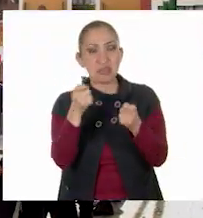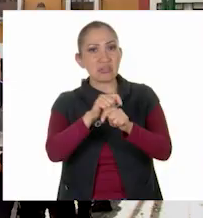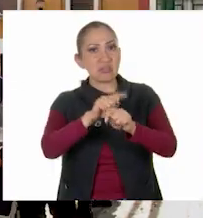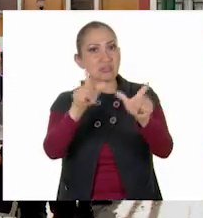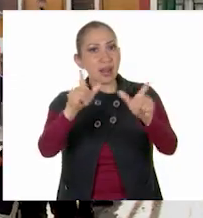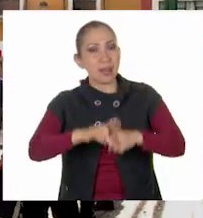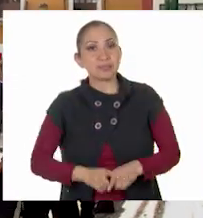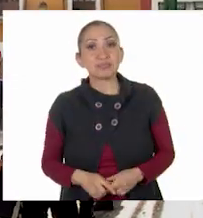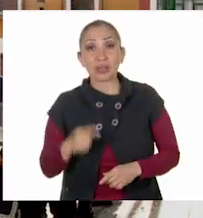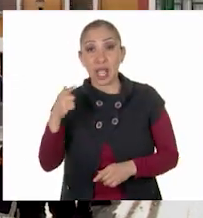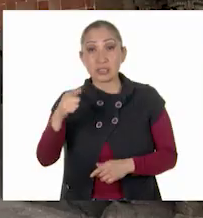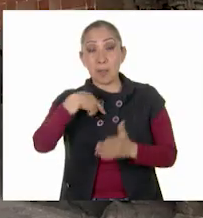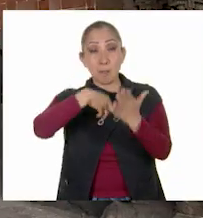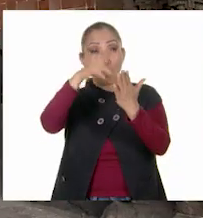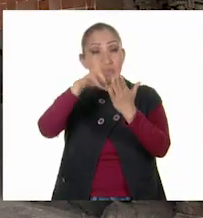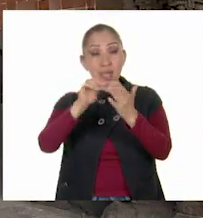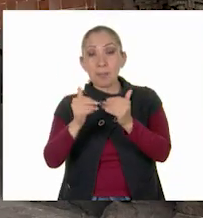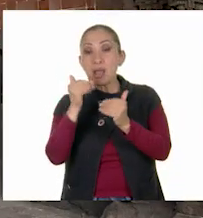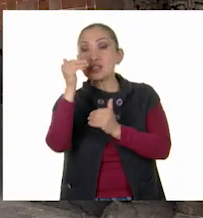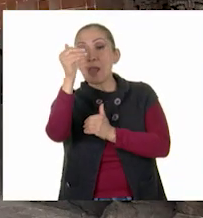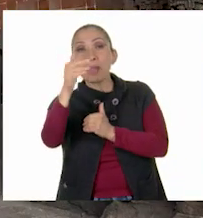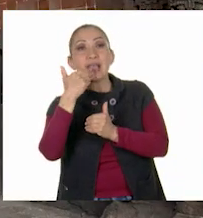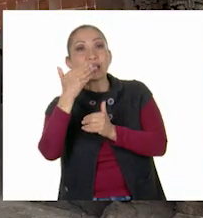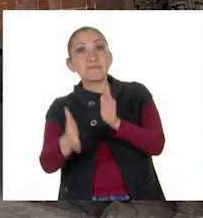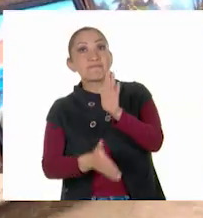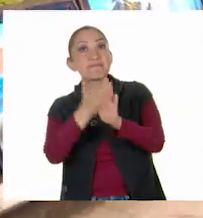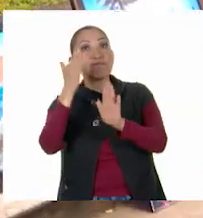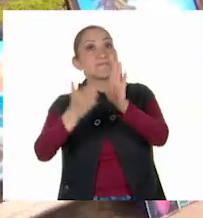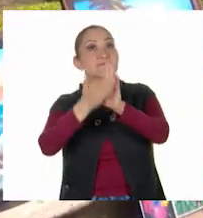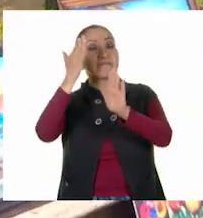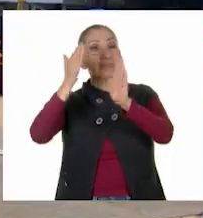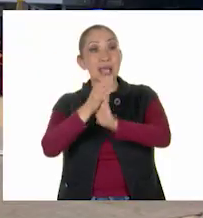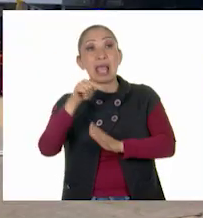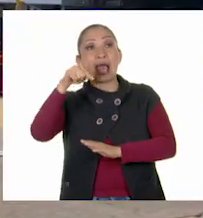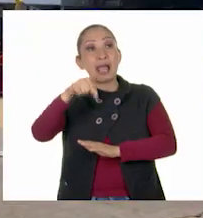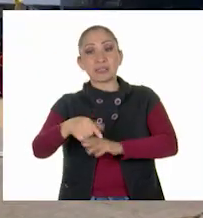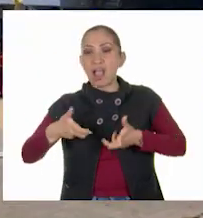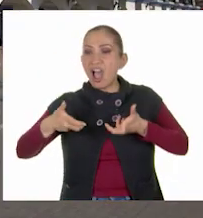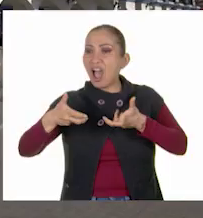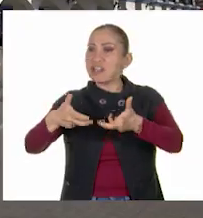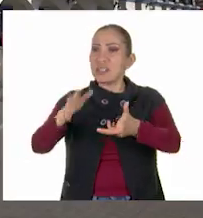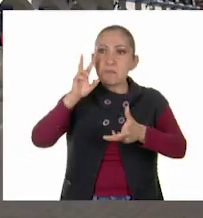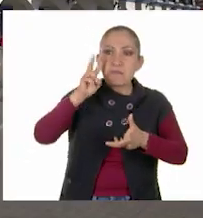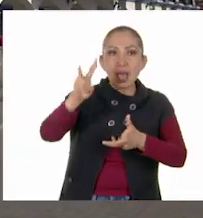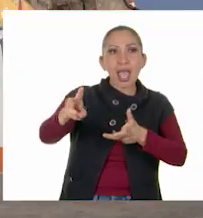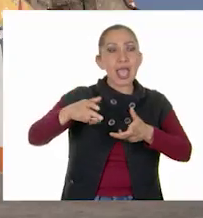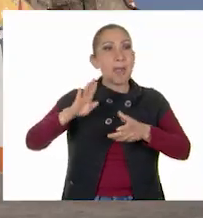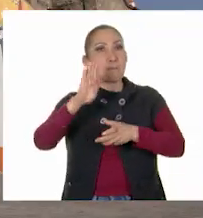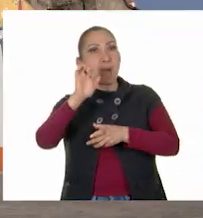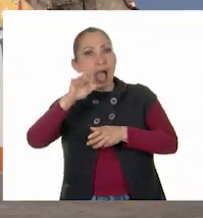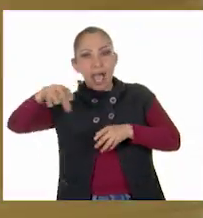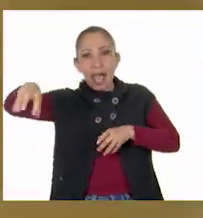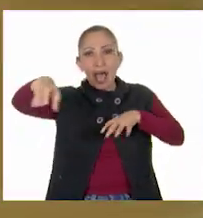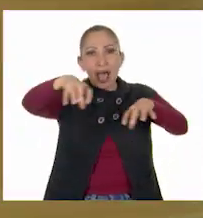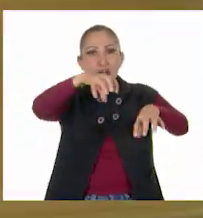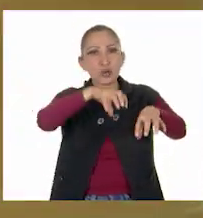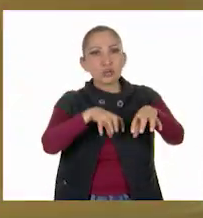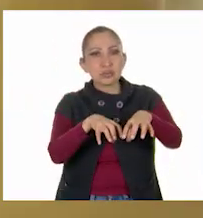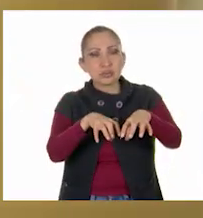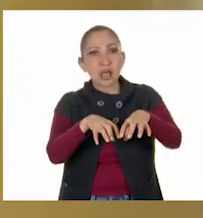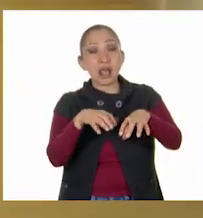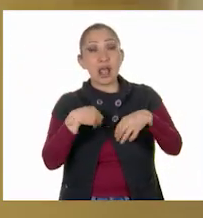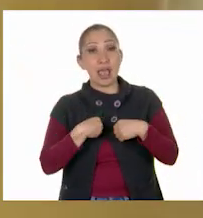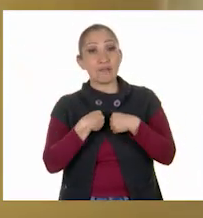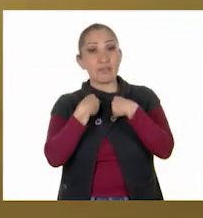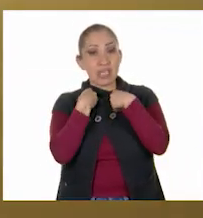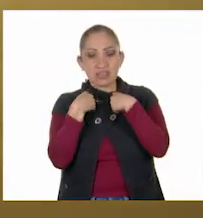Es algo que trasciende los murales y las ruinas arqueológicas. Está en las calles, en los barrios. Da